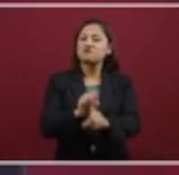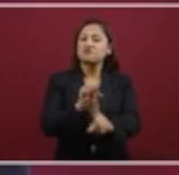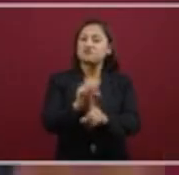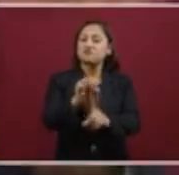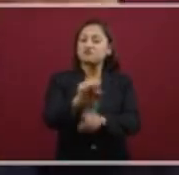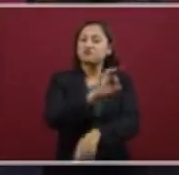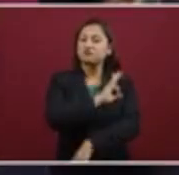O sea, esa